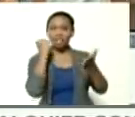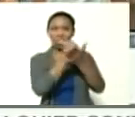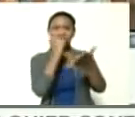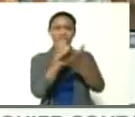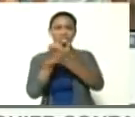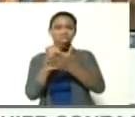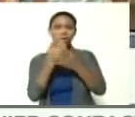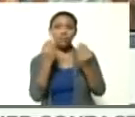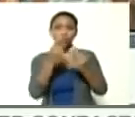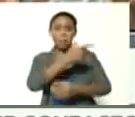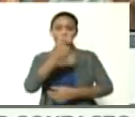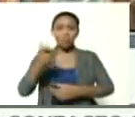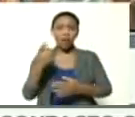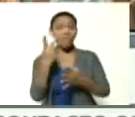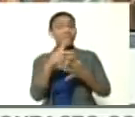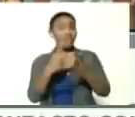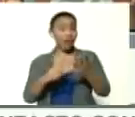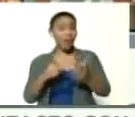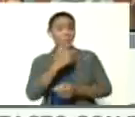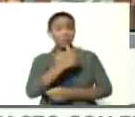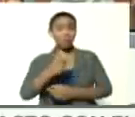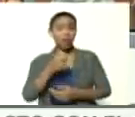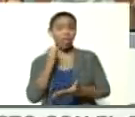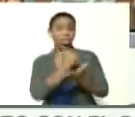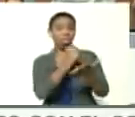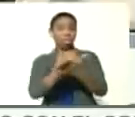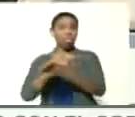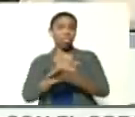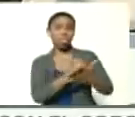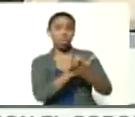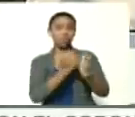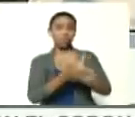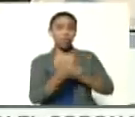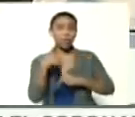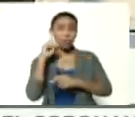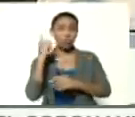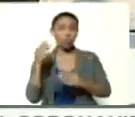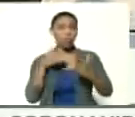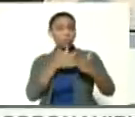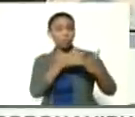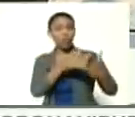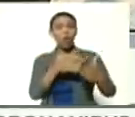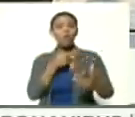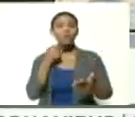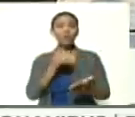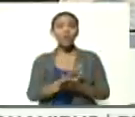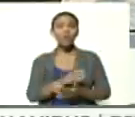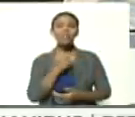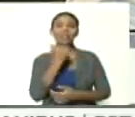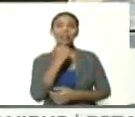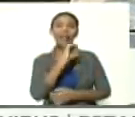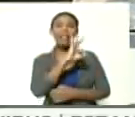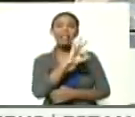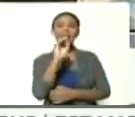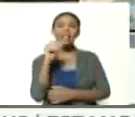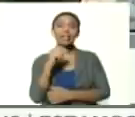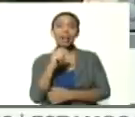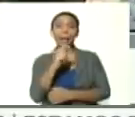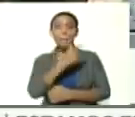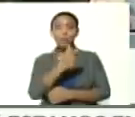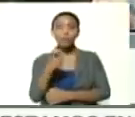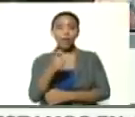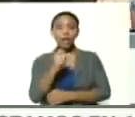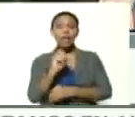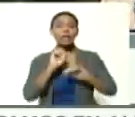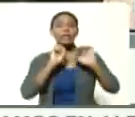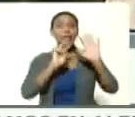masacre es donde mueren varias personas en un solo ataque, murieron casi 300 personas, 76 corrijo, y